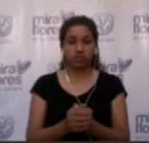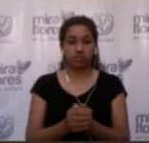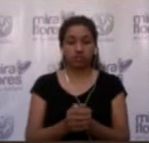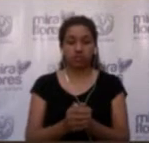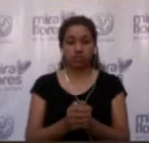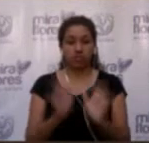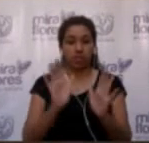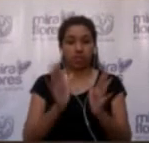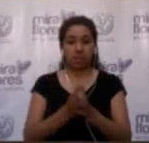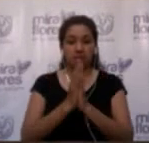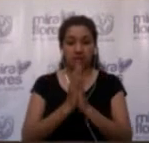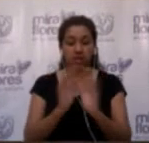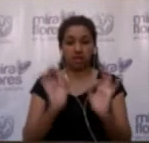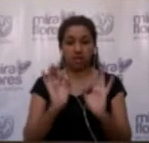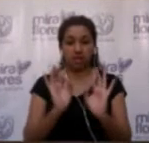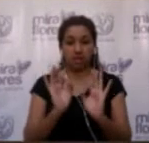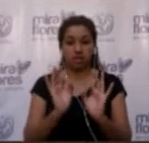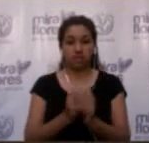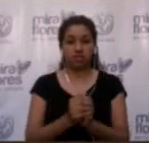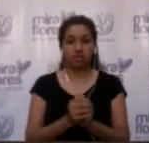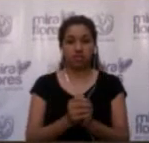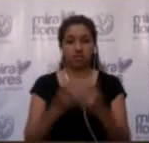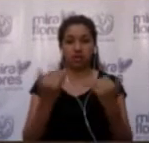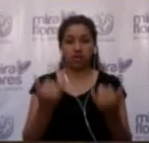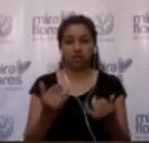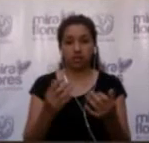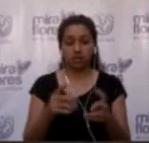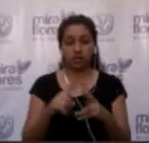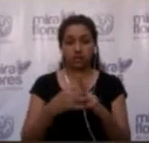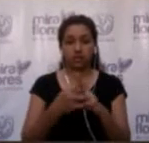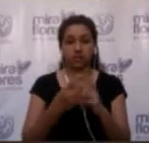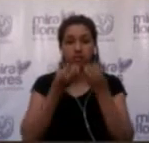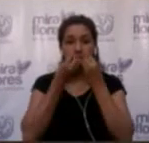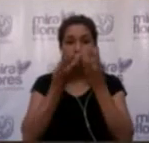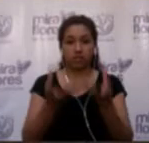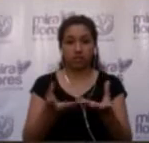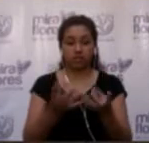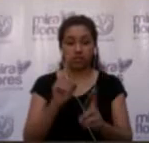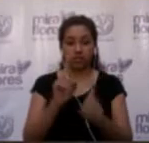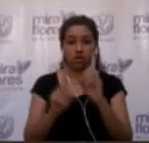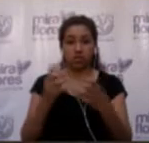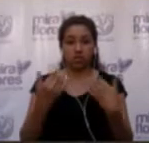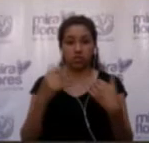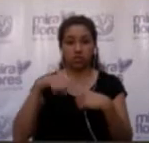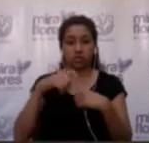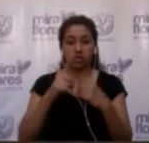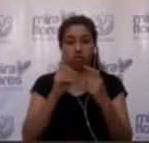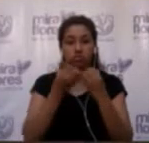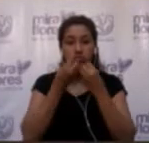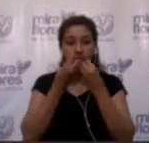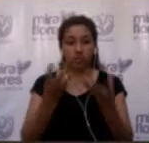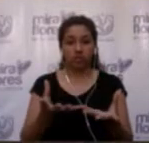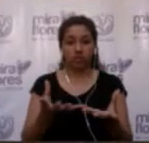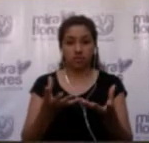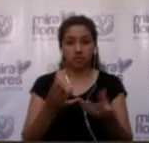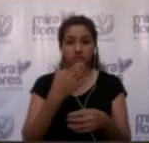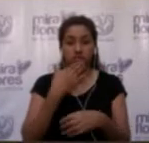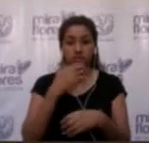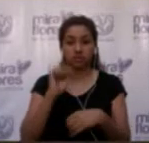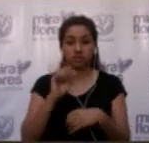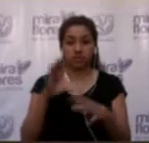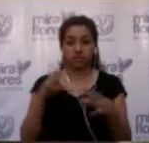Ningún pedido. No habiendo pedidos, vamos a la sección informes. No sé si tenemos algún informe de algún miembro del Consejo. Sí,